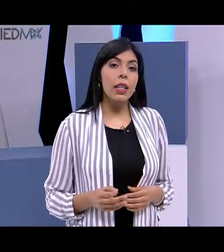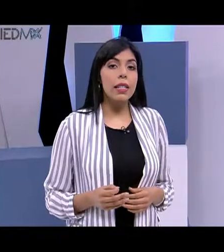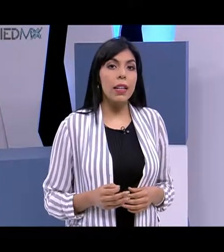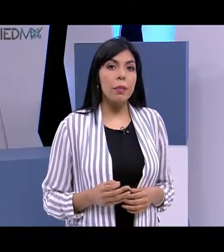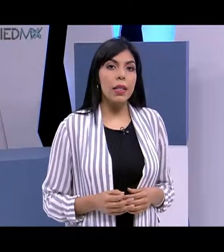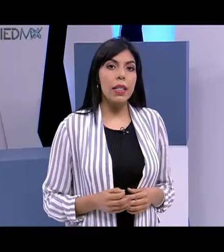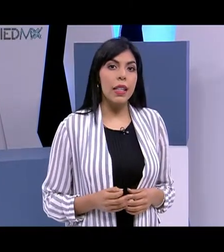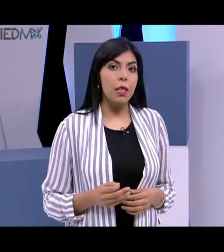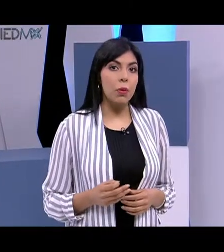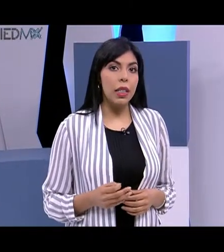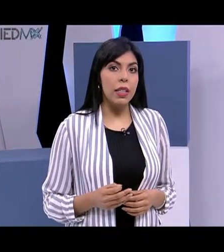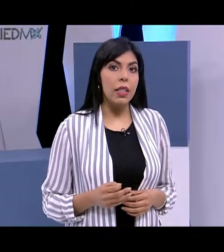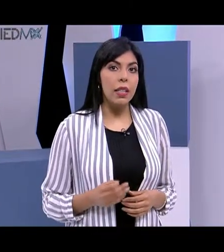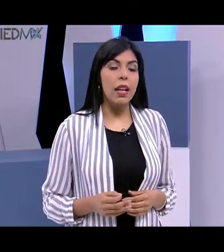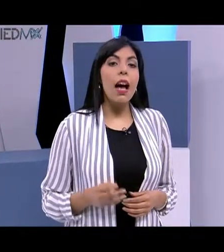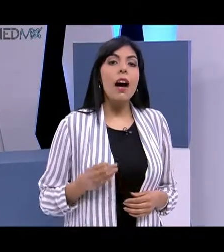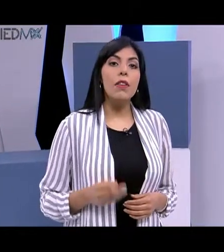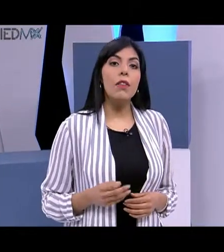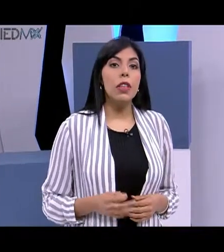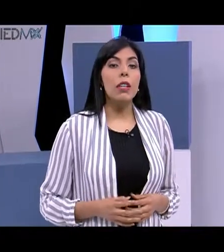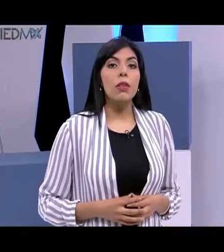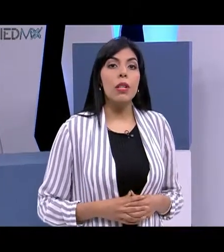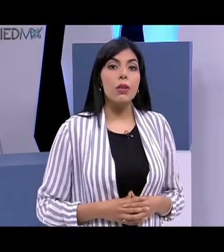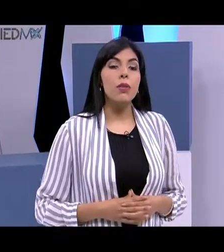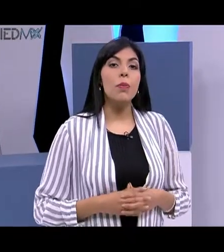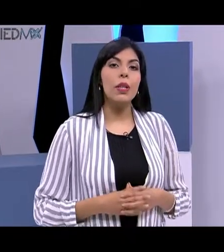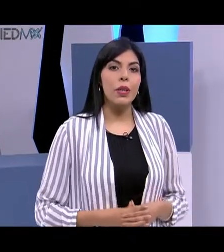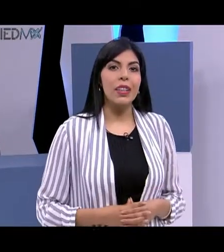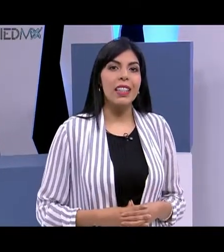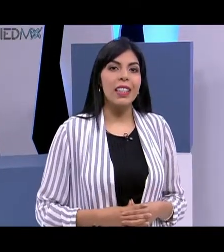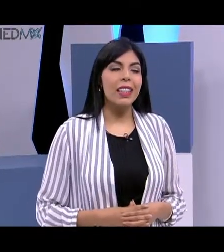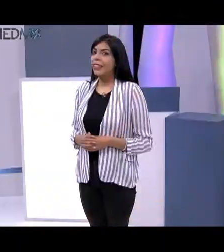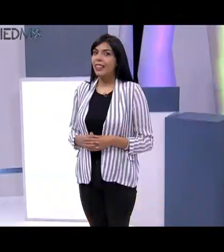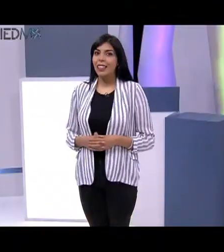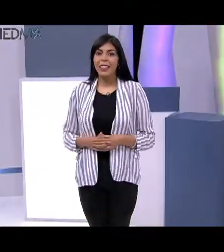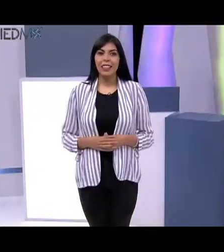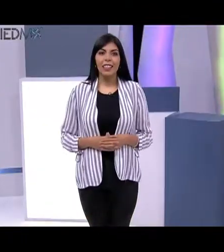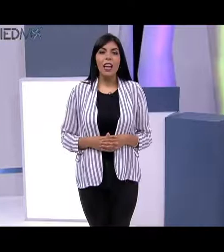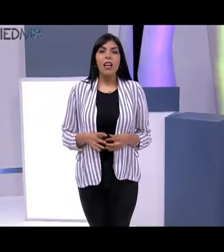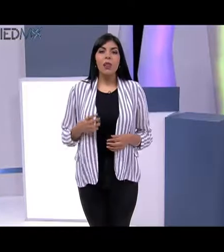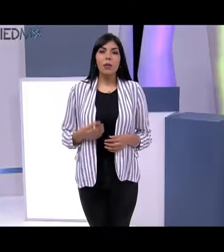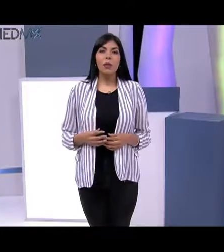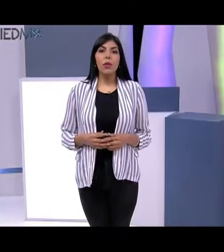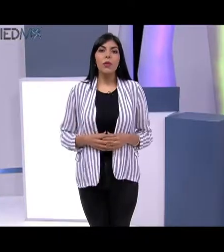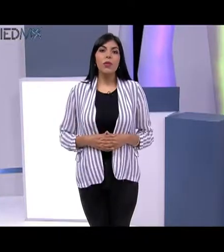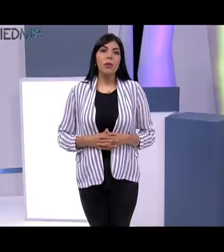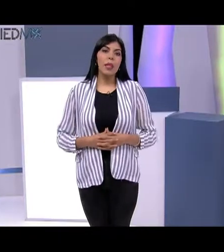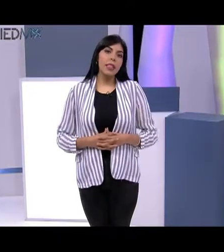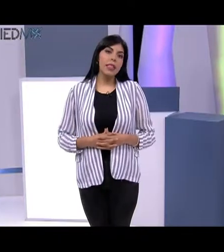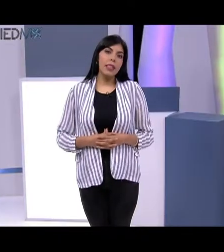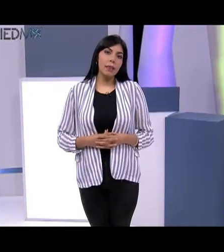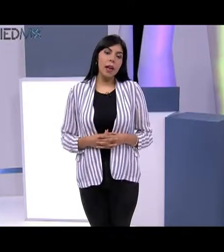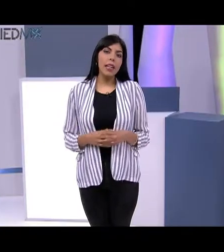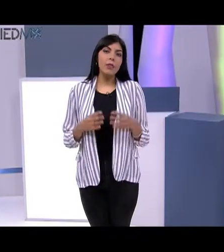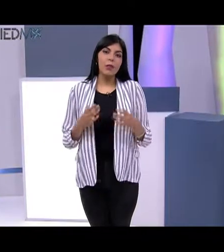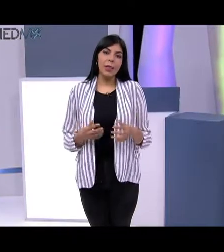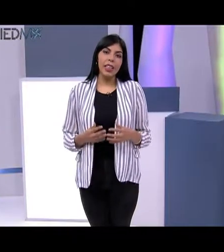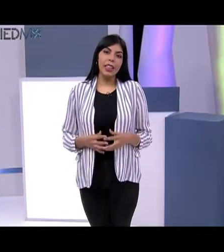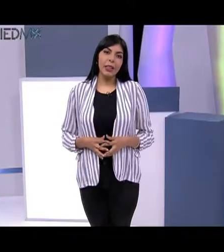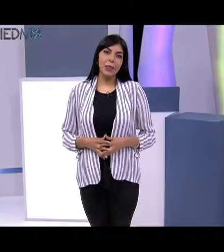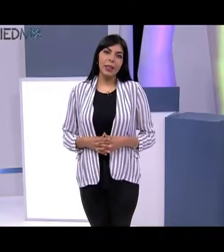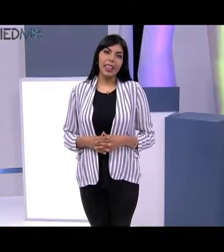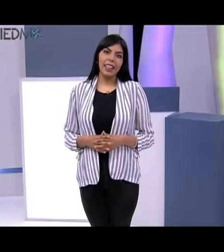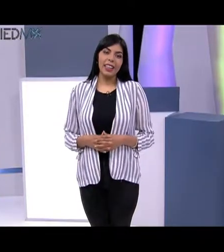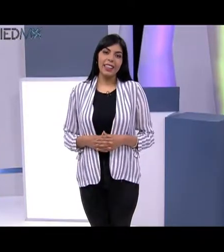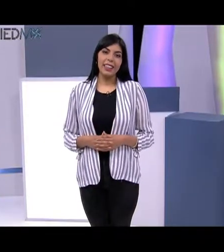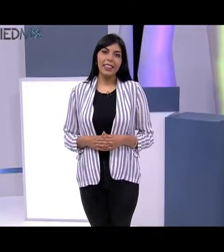en incluir las herramientas que las potencialicen a favor de la educación superior. Los invito a conocer más en este tema en nuestro